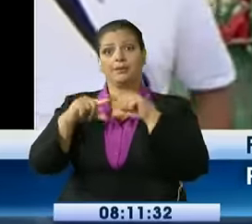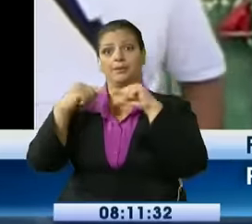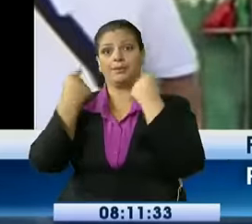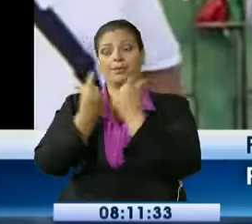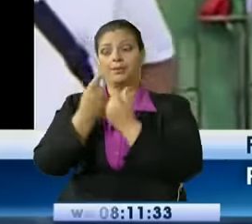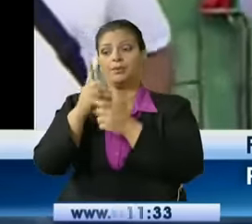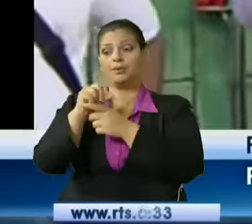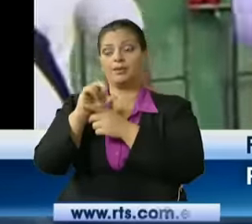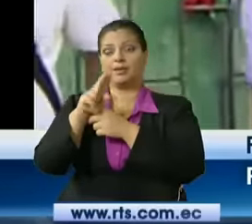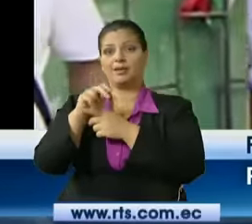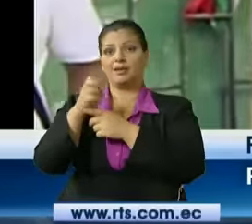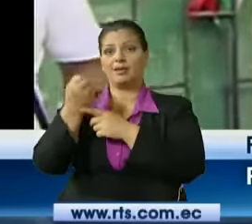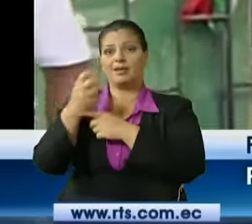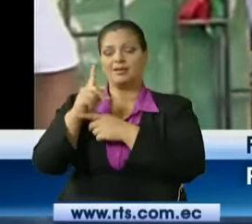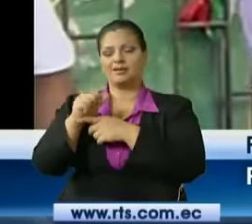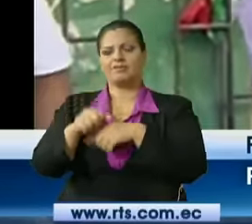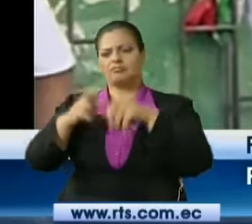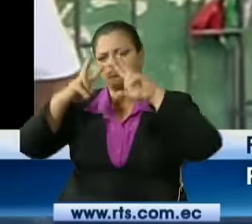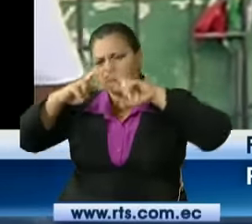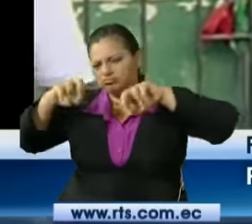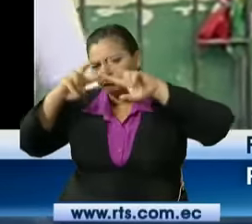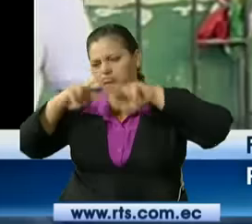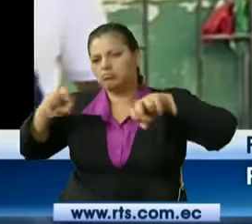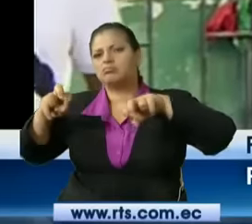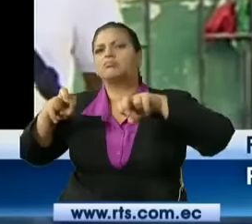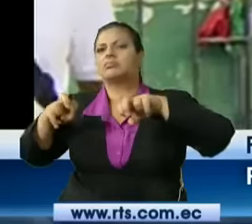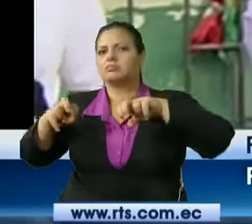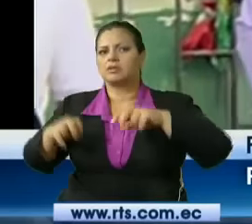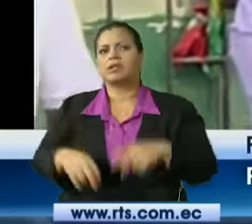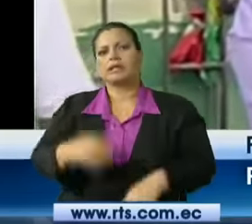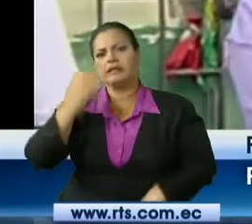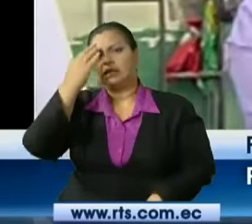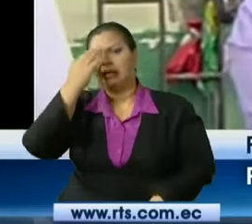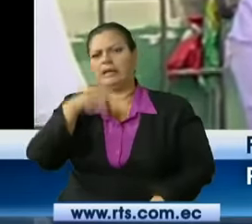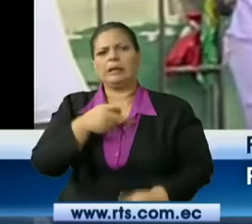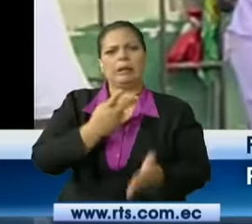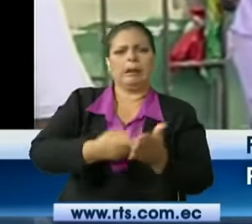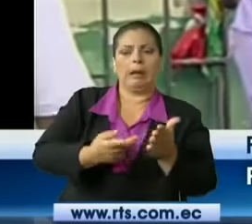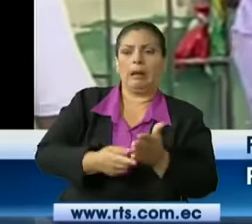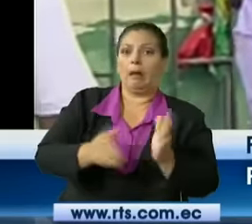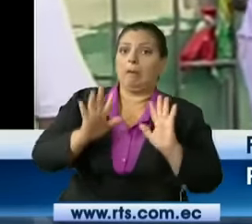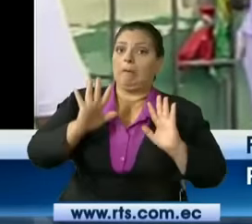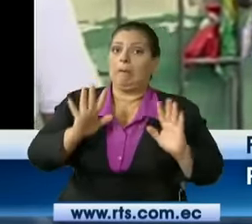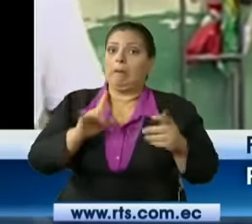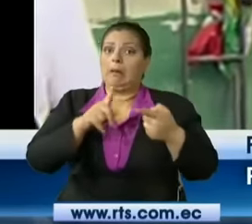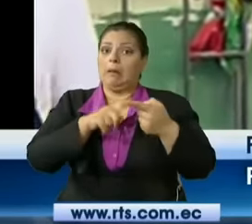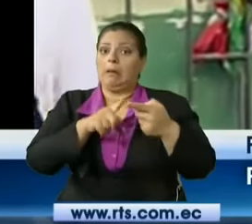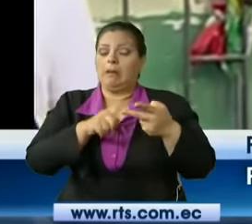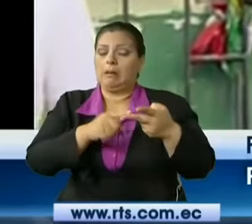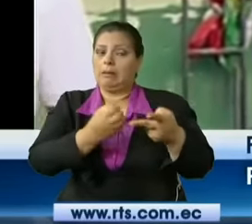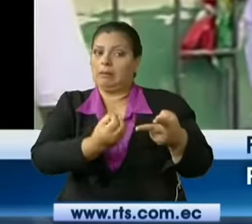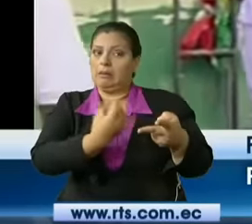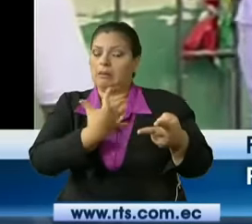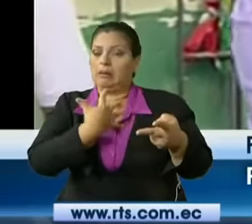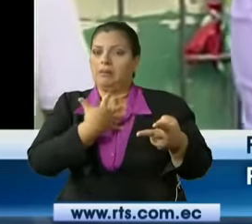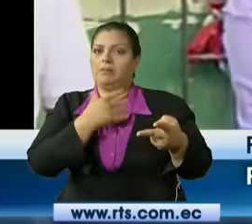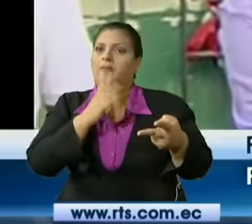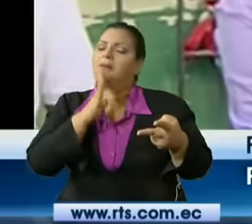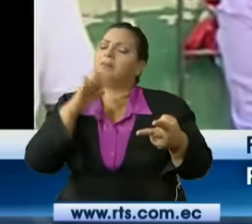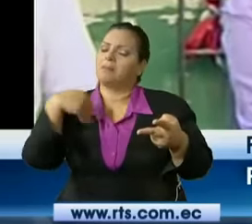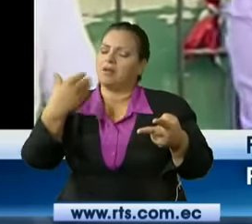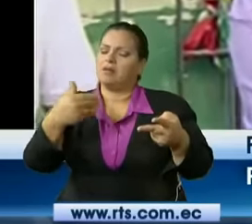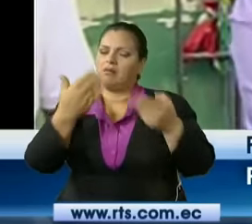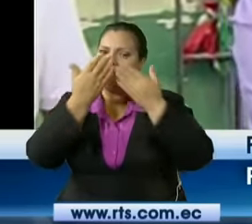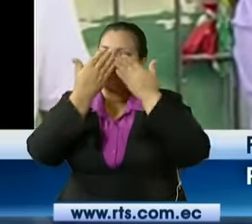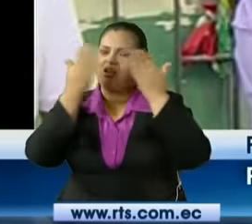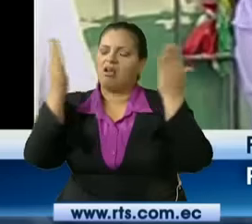caso y obviamente ya tendremos luces, hay dos hipótesis, pero bueno, ya sabremos en pocos días qué fue lo que realmente ocurrió, ya hay detenidos en